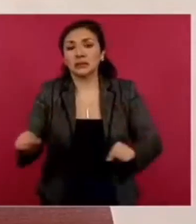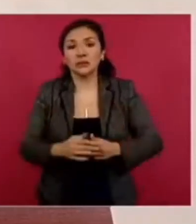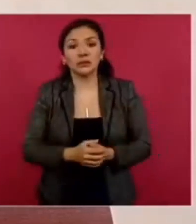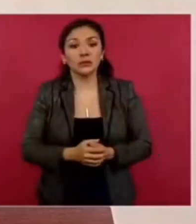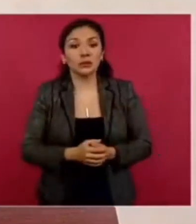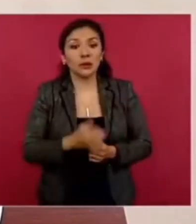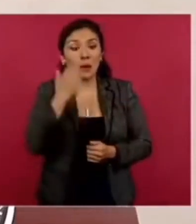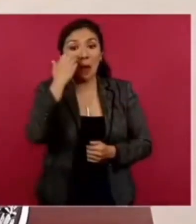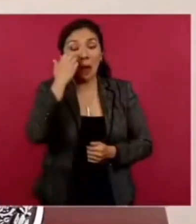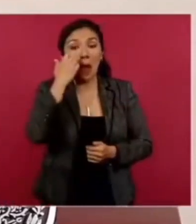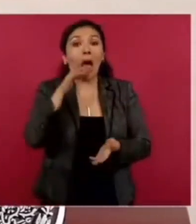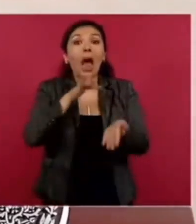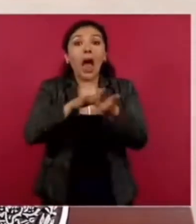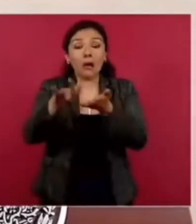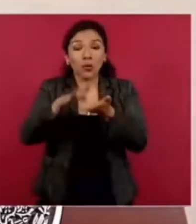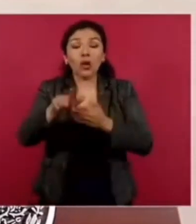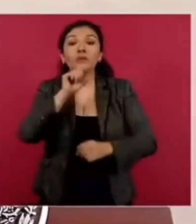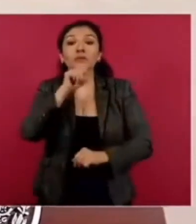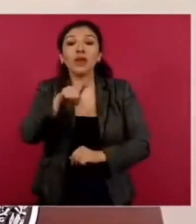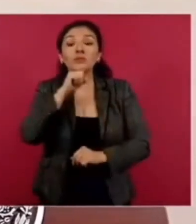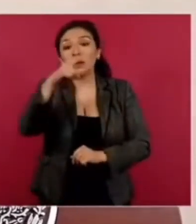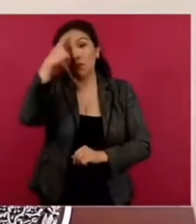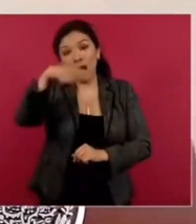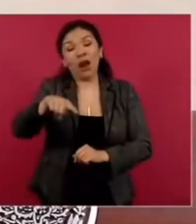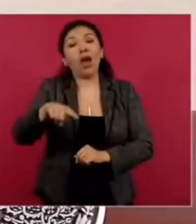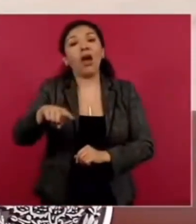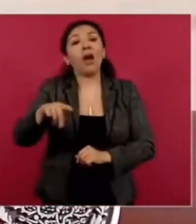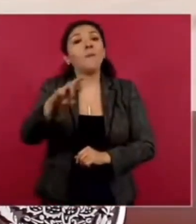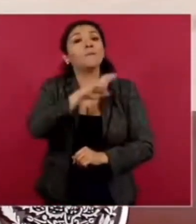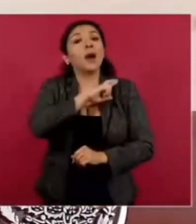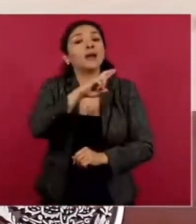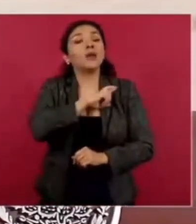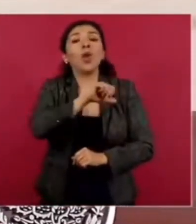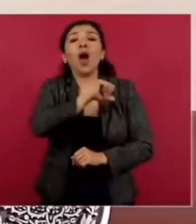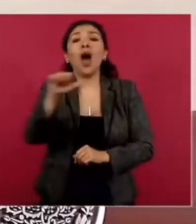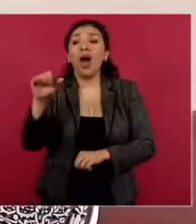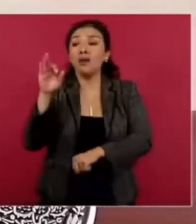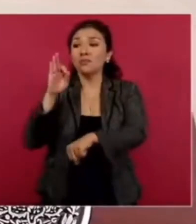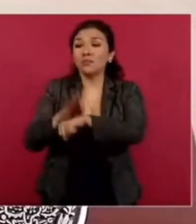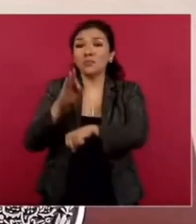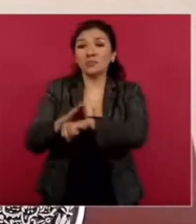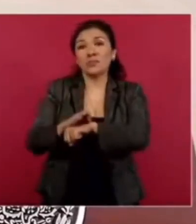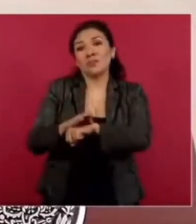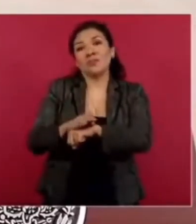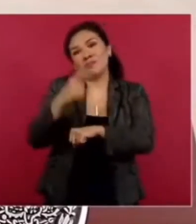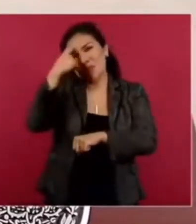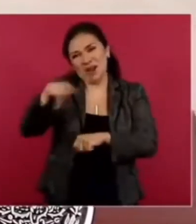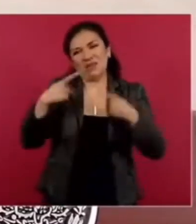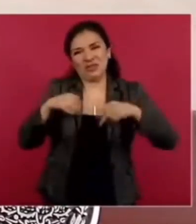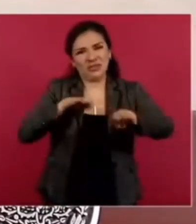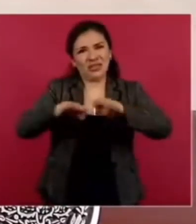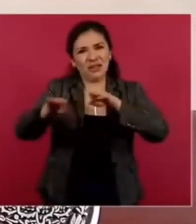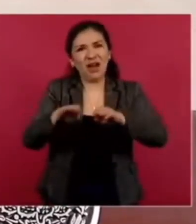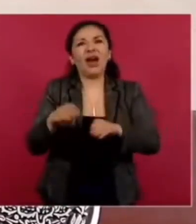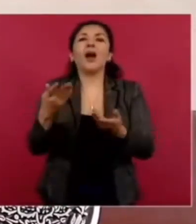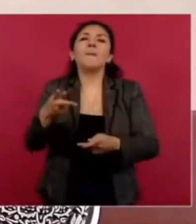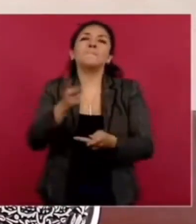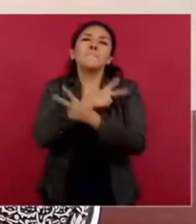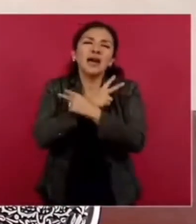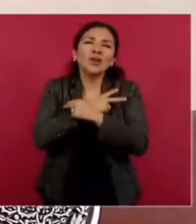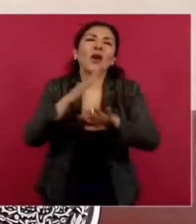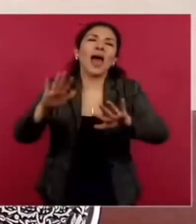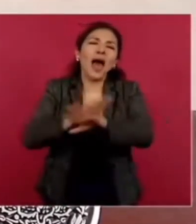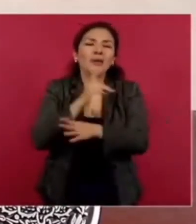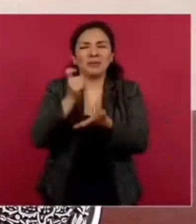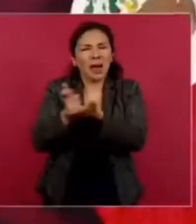Apoyaron las privatizaciones de las prestaciones de los trabajadores, todas las reformas